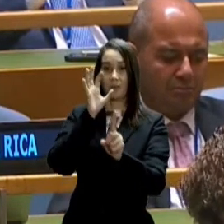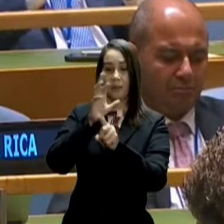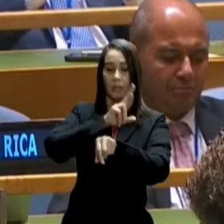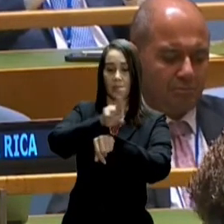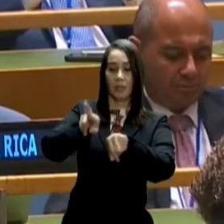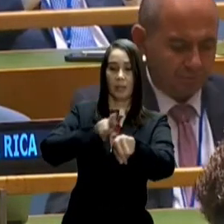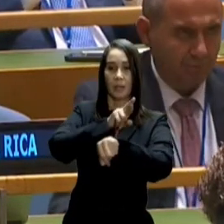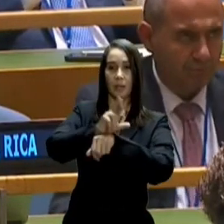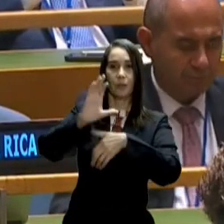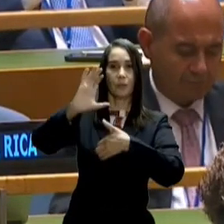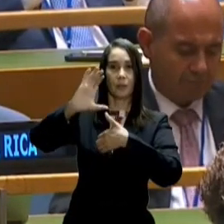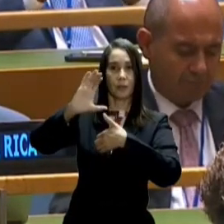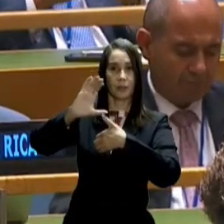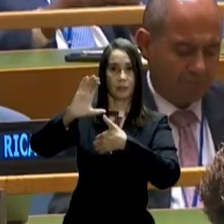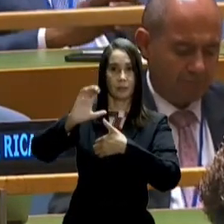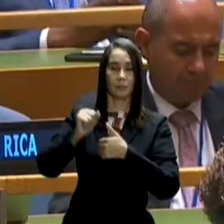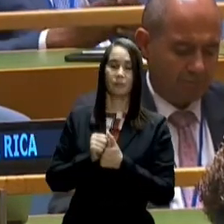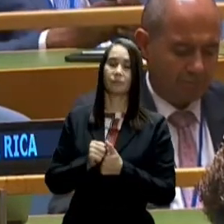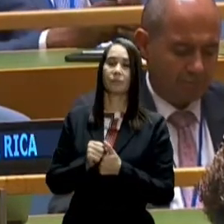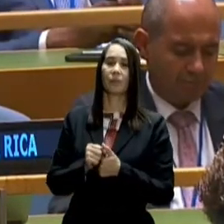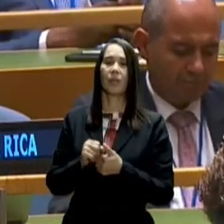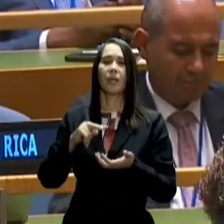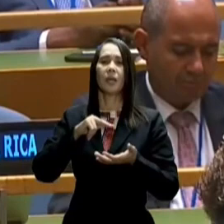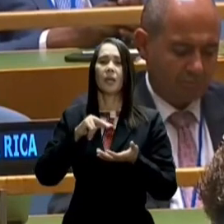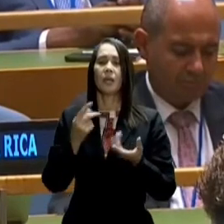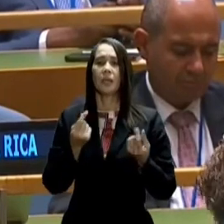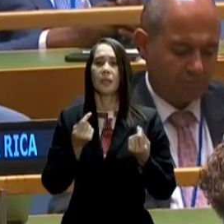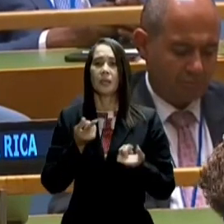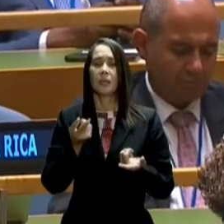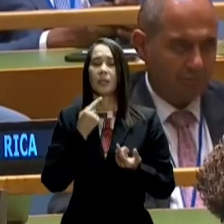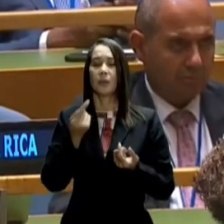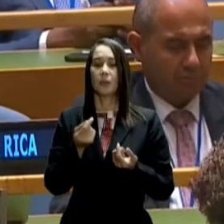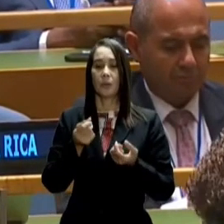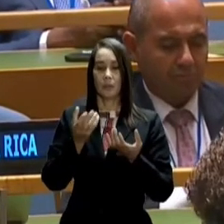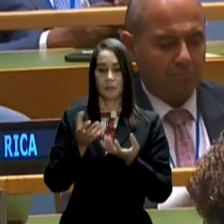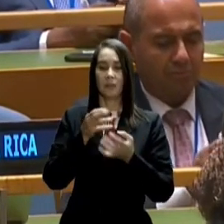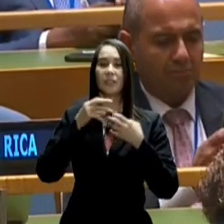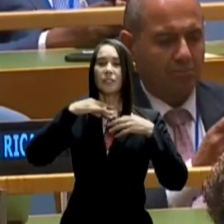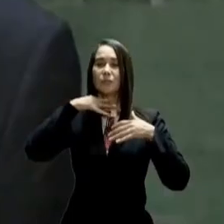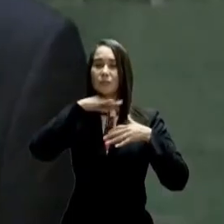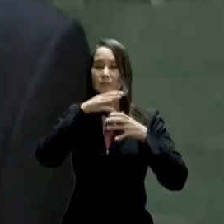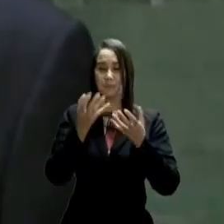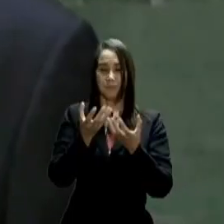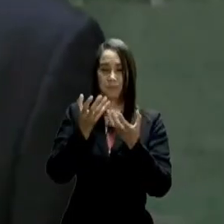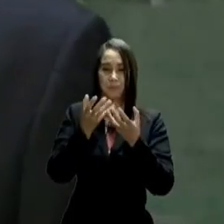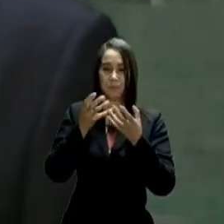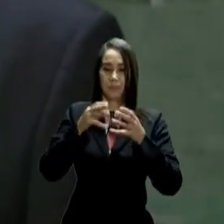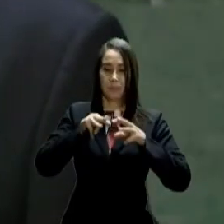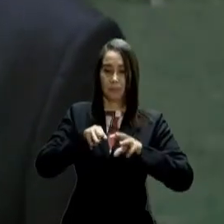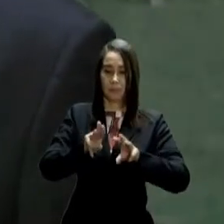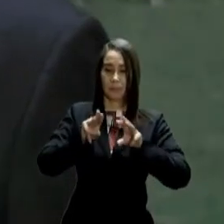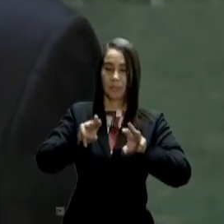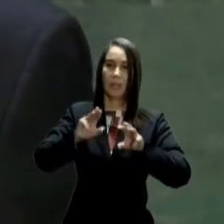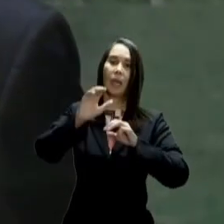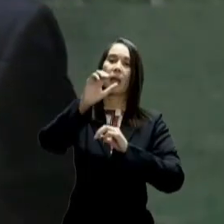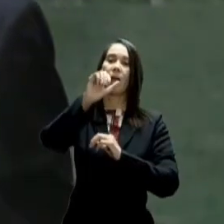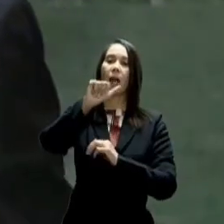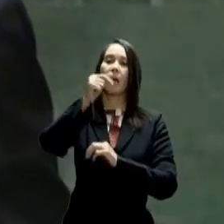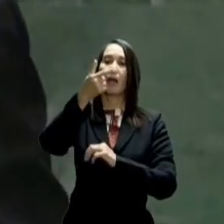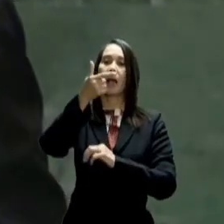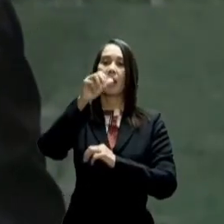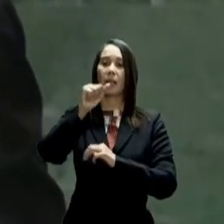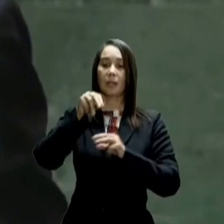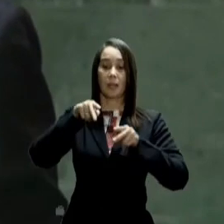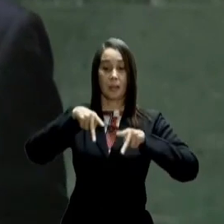Caribe. Me refiero a la proliferación masiva del sargazo. Esta alga que devora las